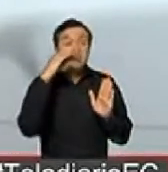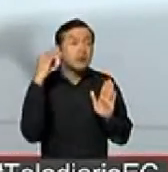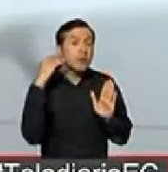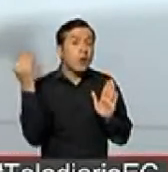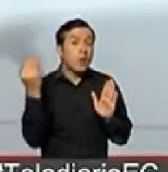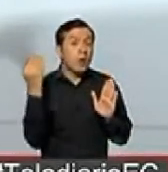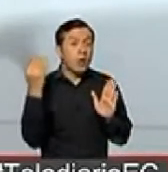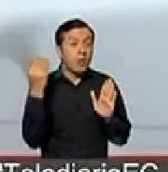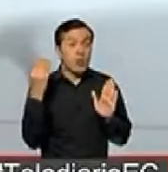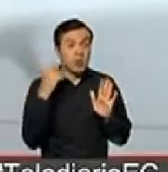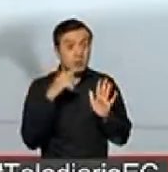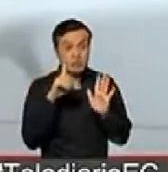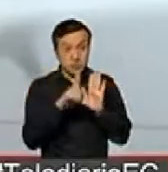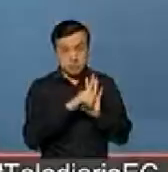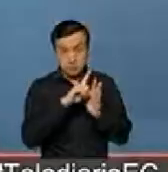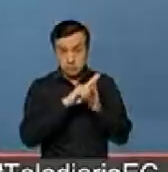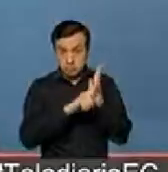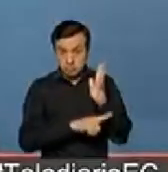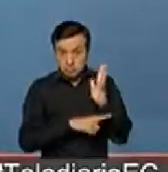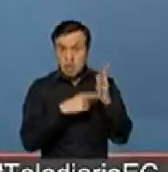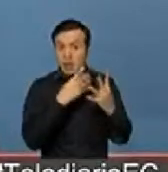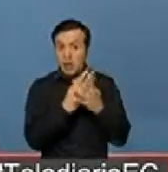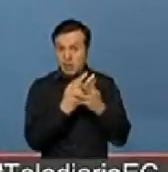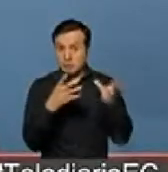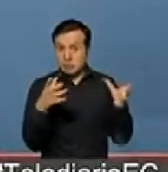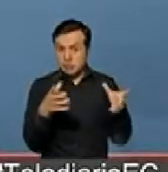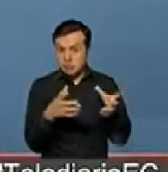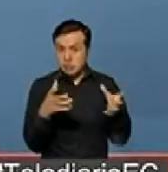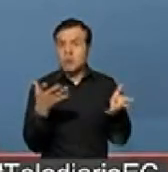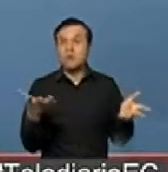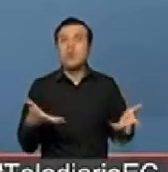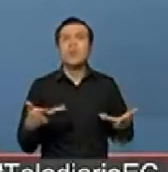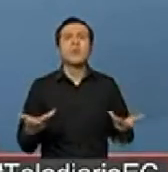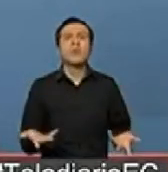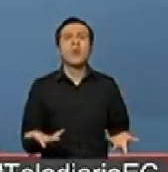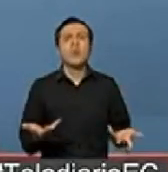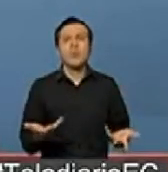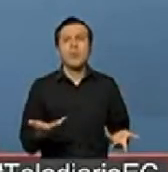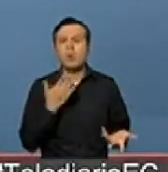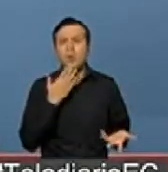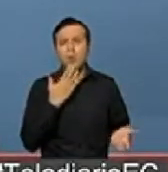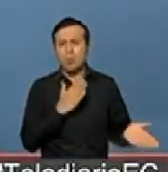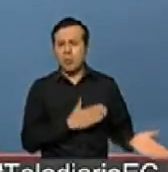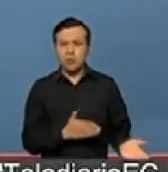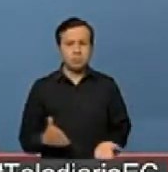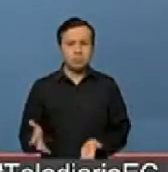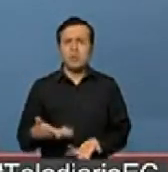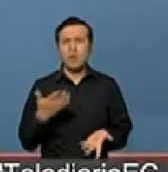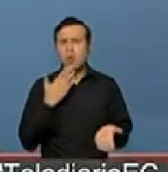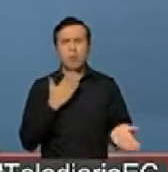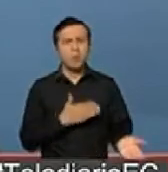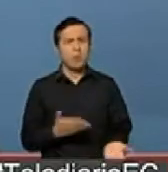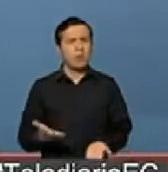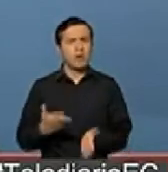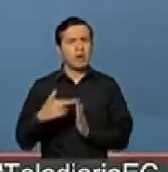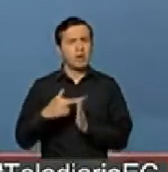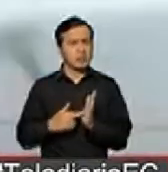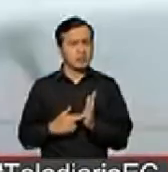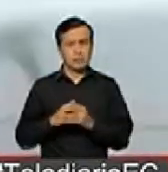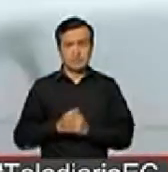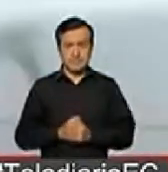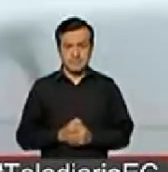adolescentes. Esto sería importante pues poder destacarlo porque ¿cuál sería la parte ya logística para poder realizar este registro?